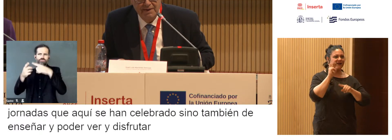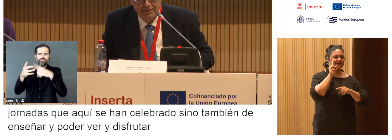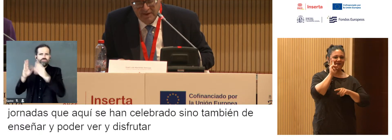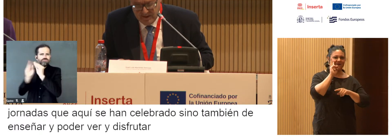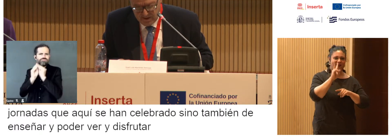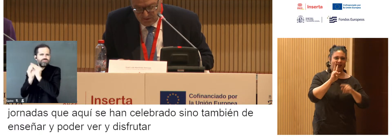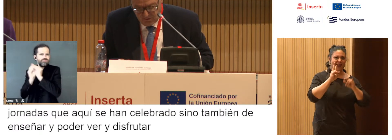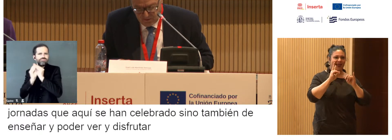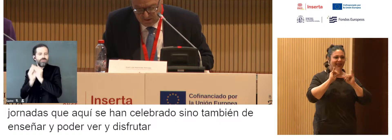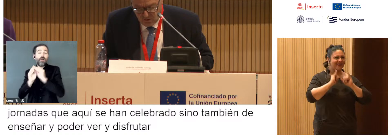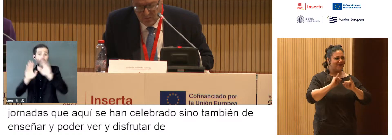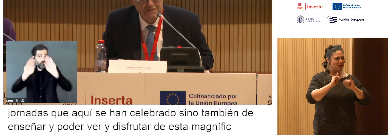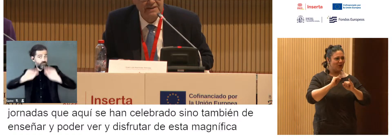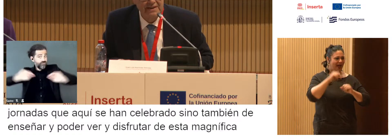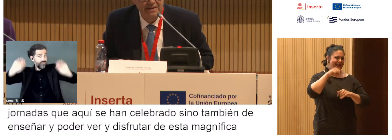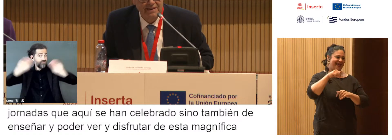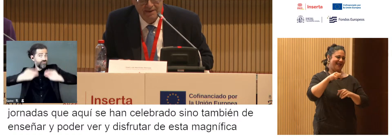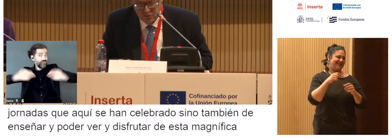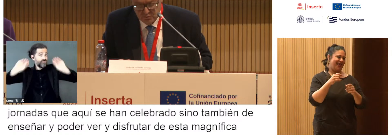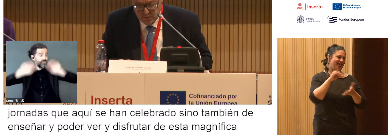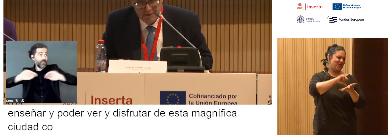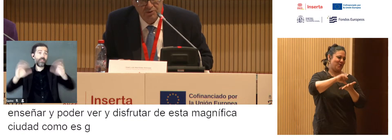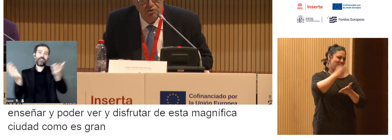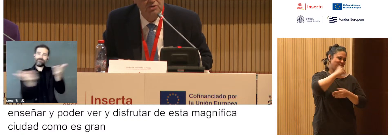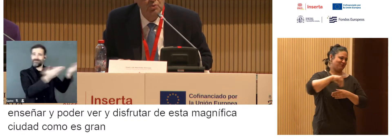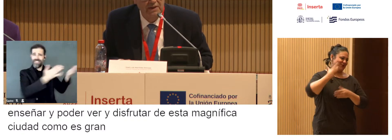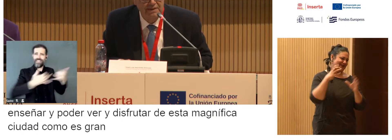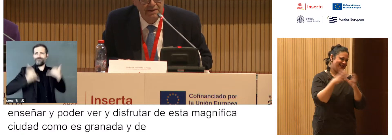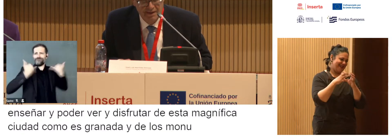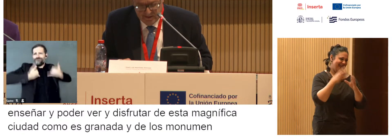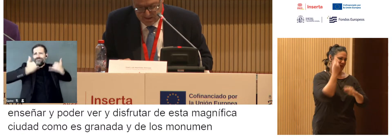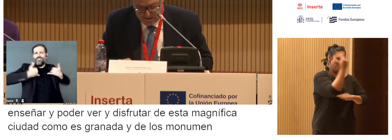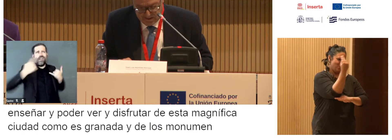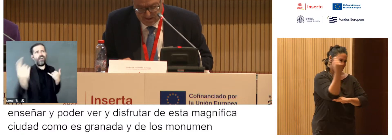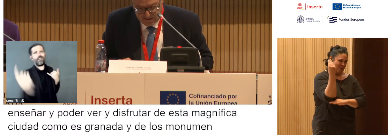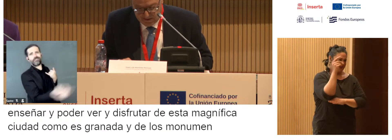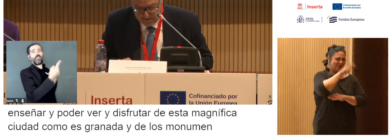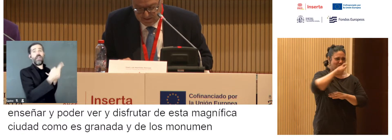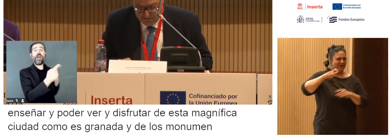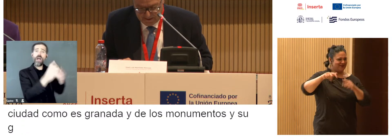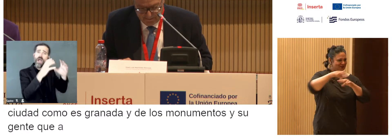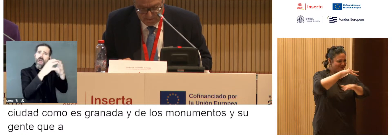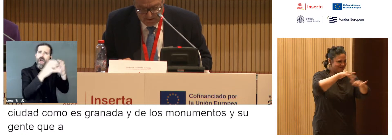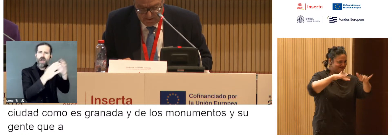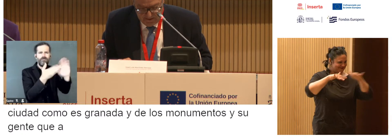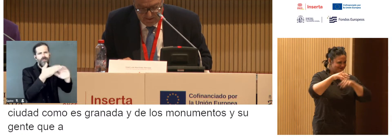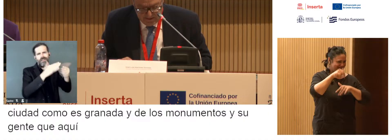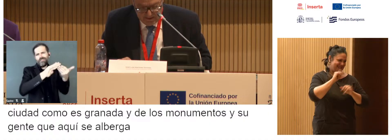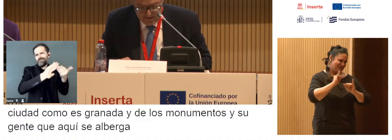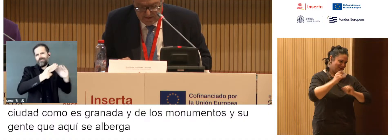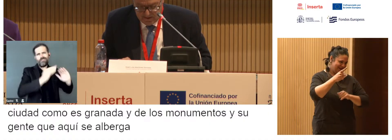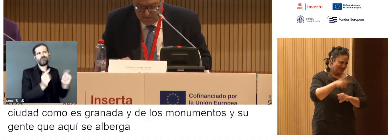esta magnífica ciudad como es Granada y de los monumentos y su gente que aquí se albergan.